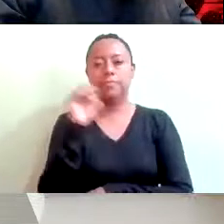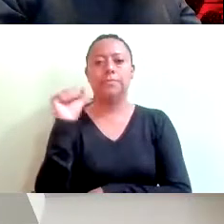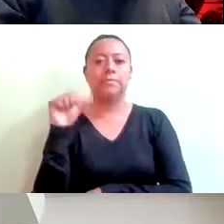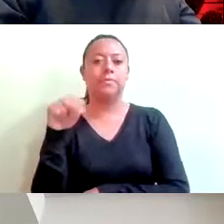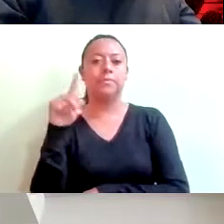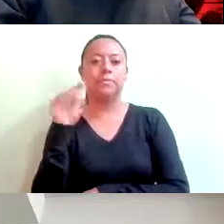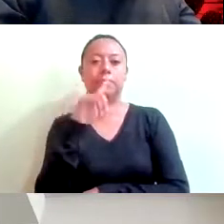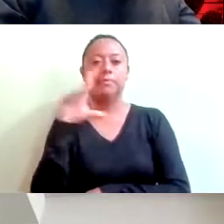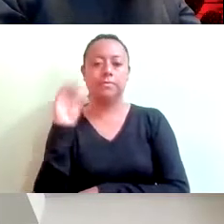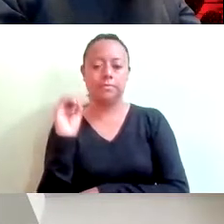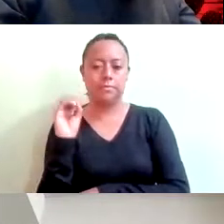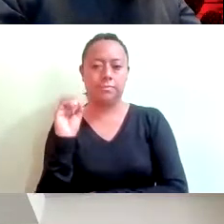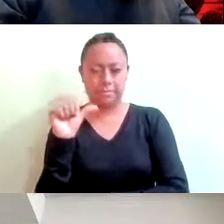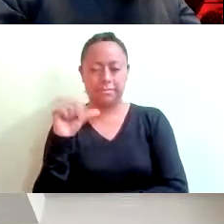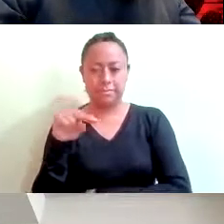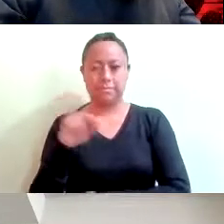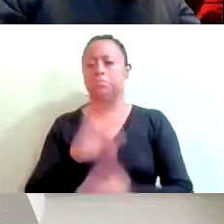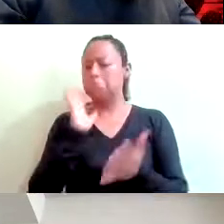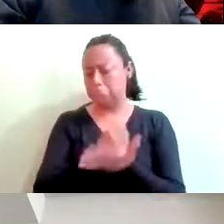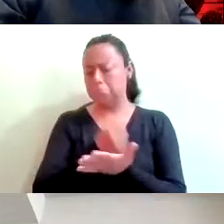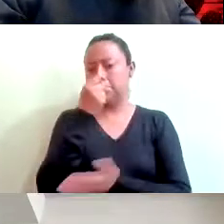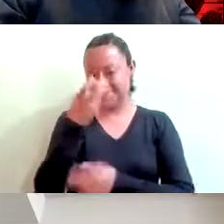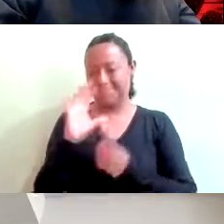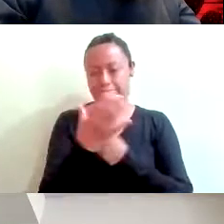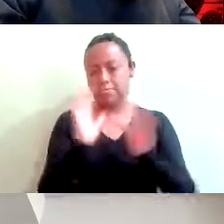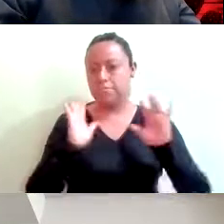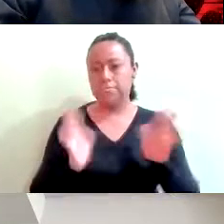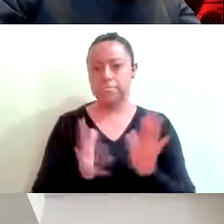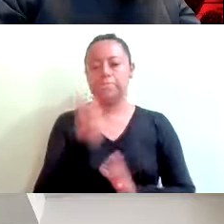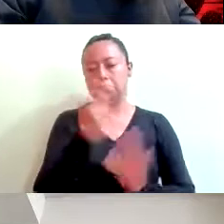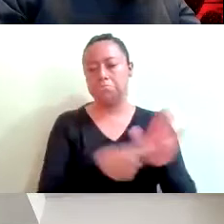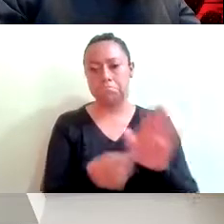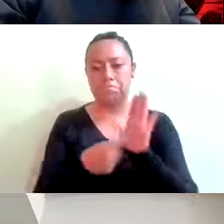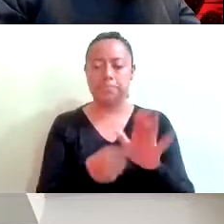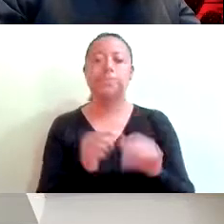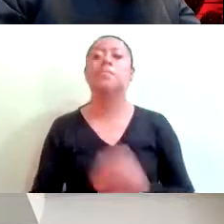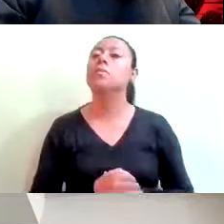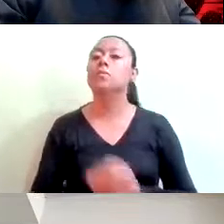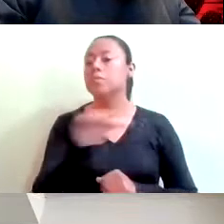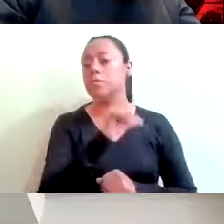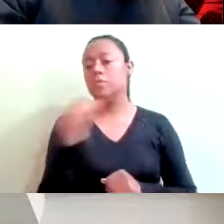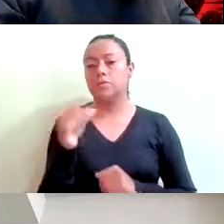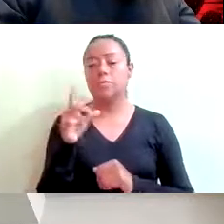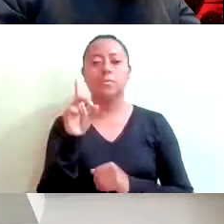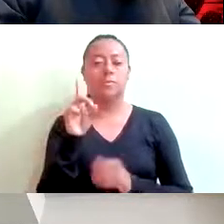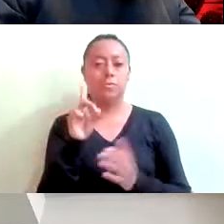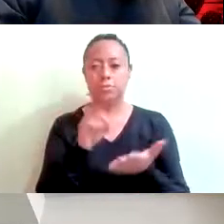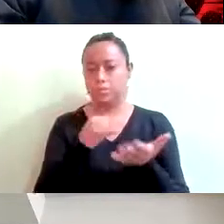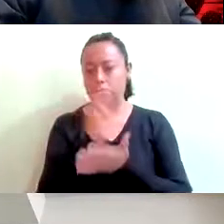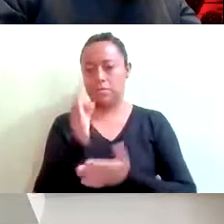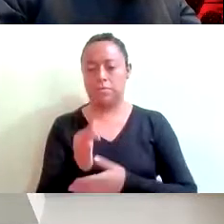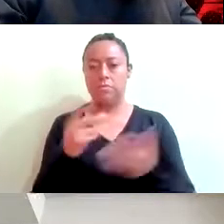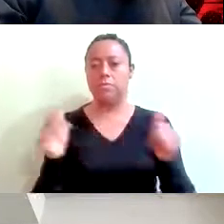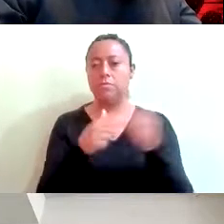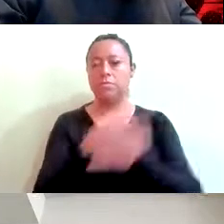También está aprobado ya por esta comisión, por eso lo podemos subir ya al Pleno. El otro sería el dictamen con proyecto de decreto